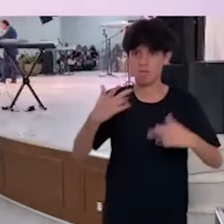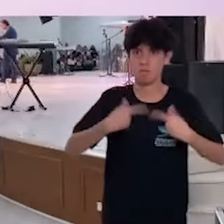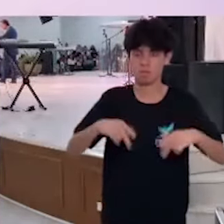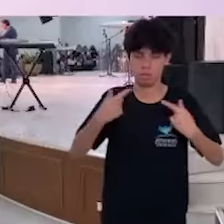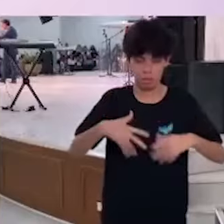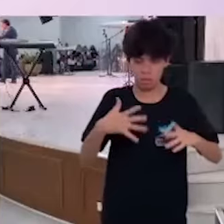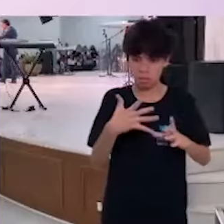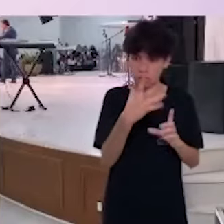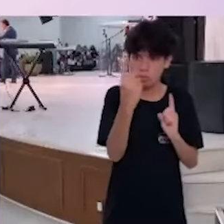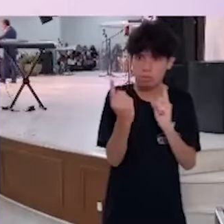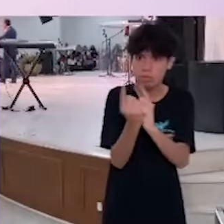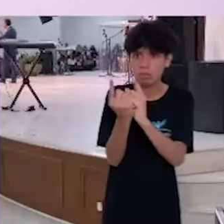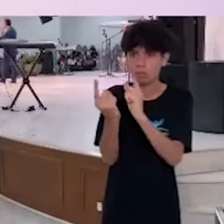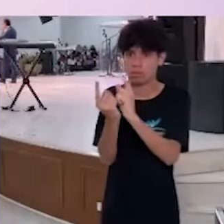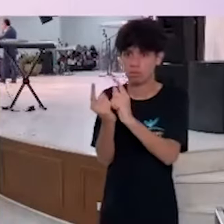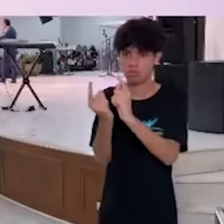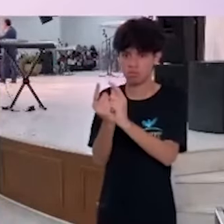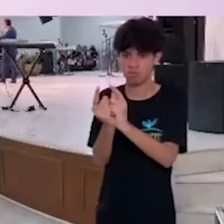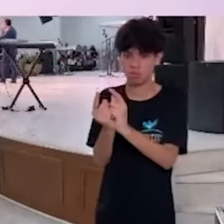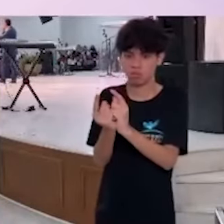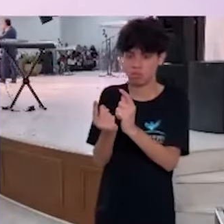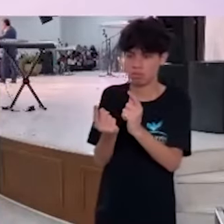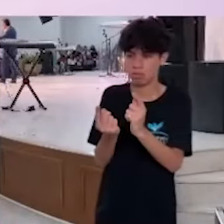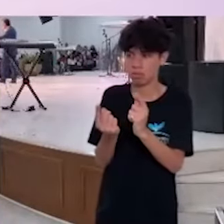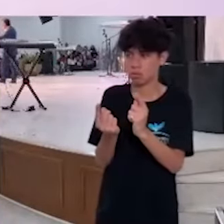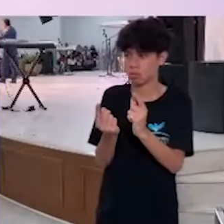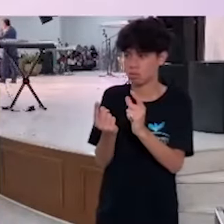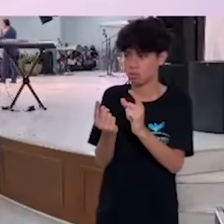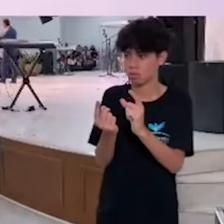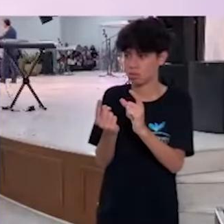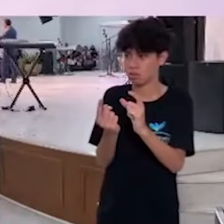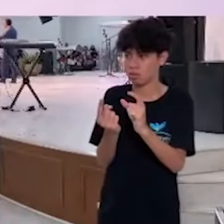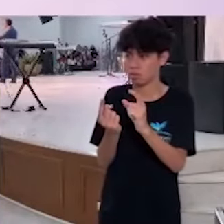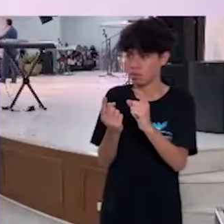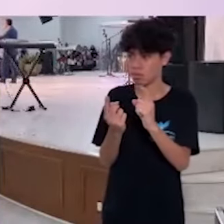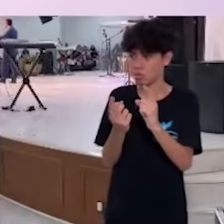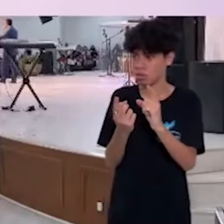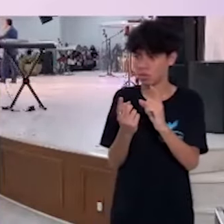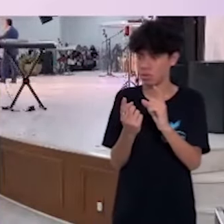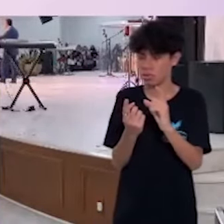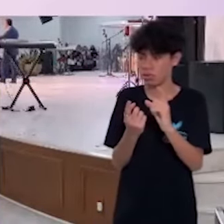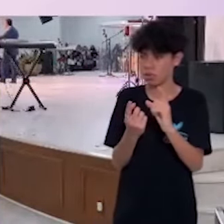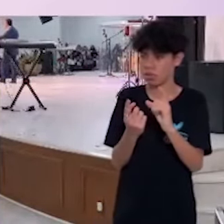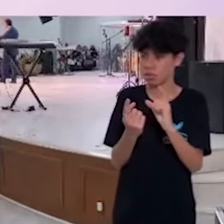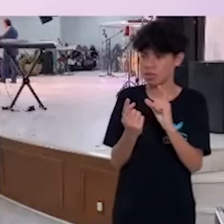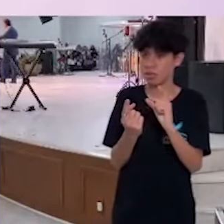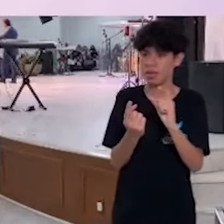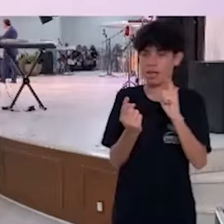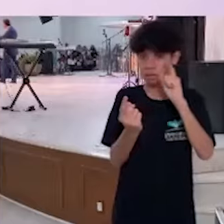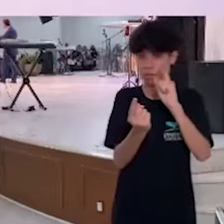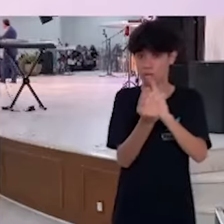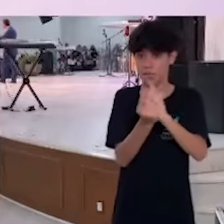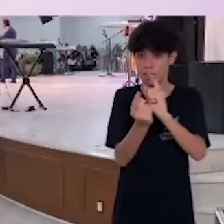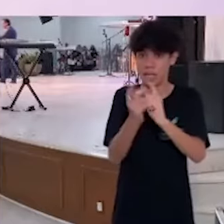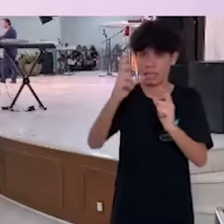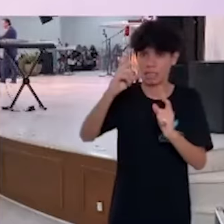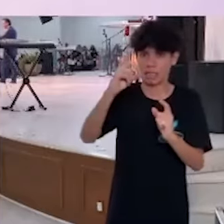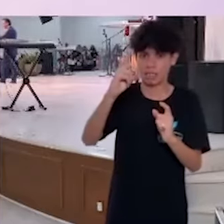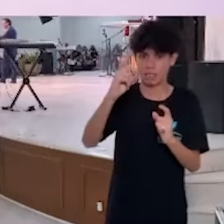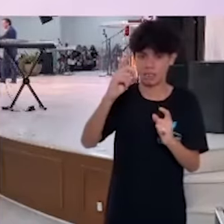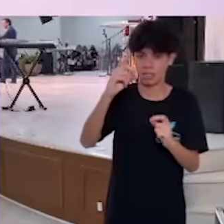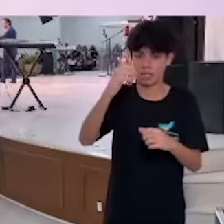incluso 20 y hasta 30 años menores que ellos? ¿Por qué? Porque han transgredido el